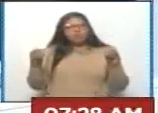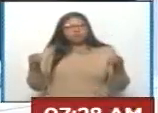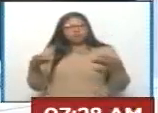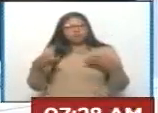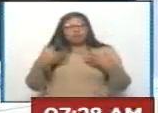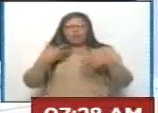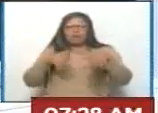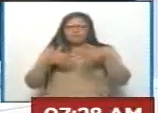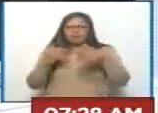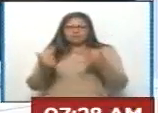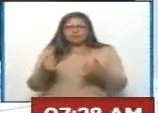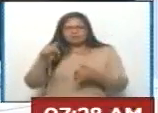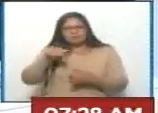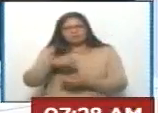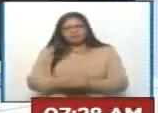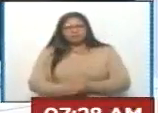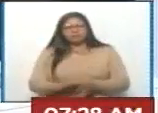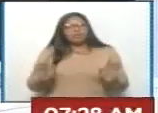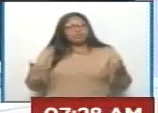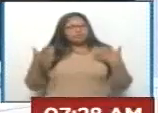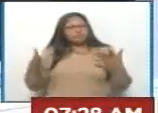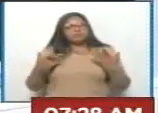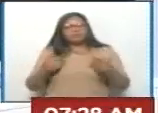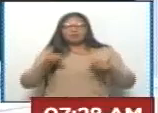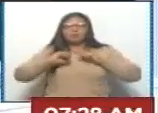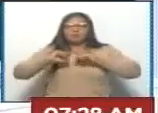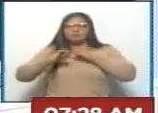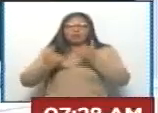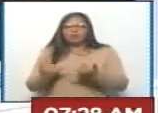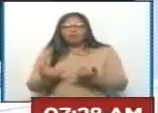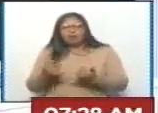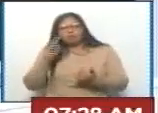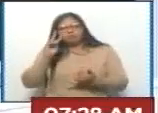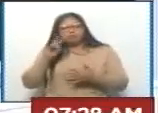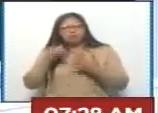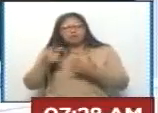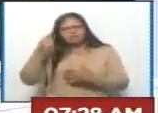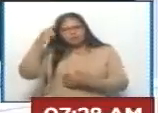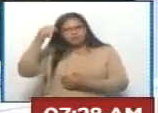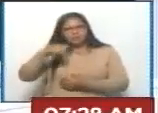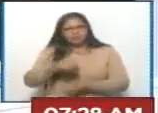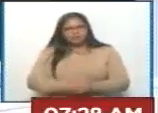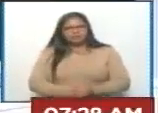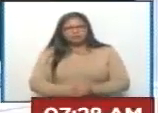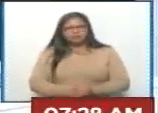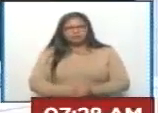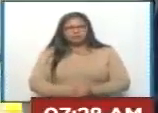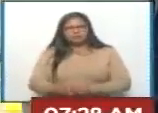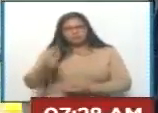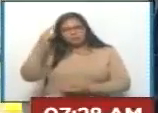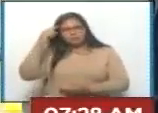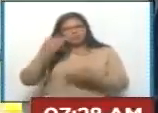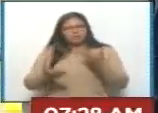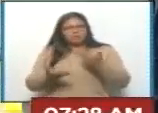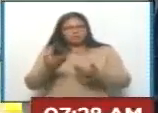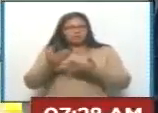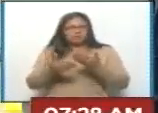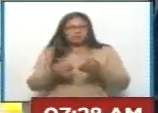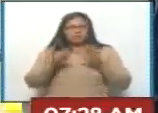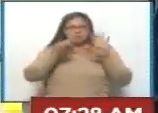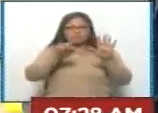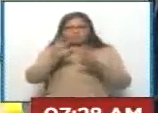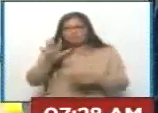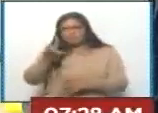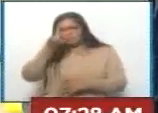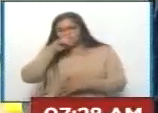Venezuela. La motivación de la movilización el día de hoy, en una fecha tan importante a estos 65